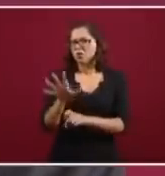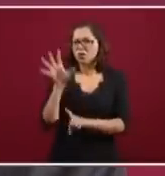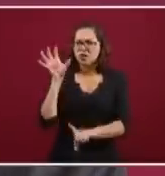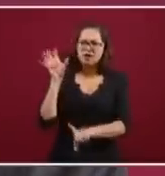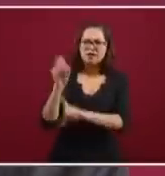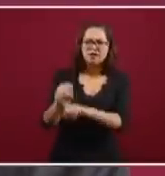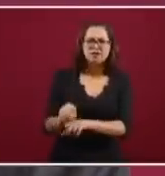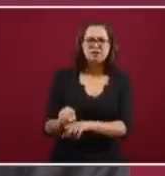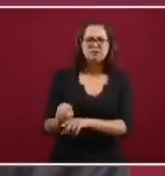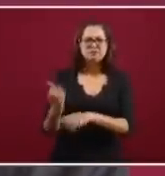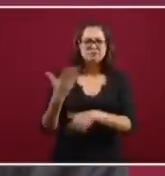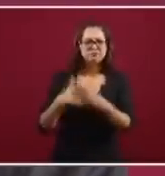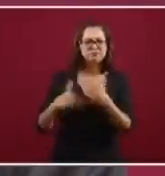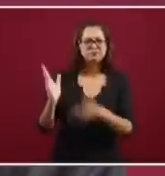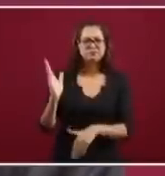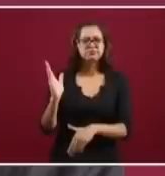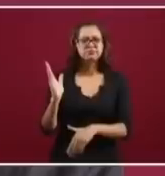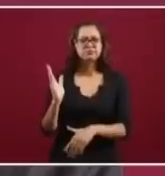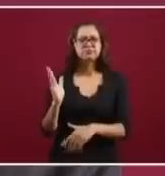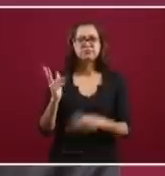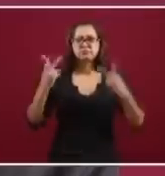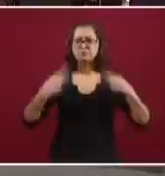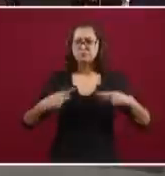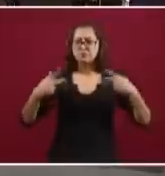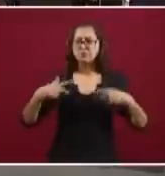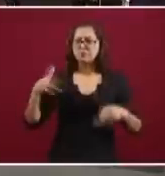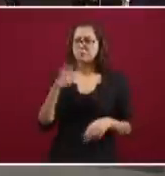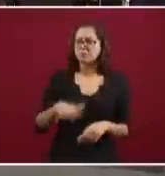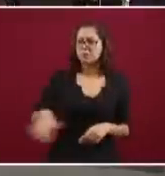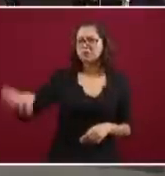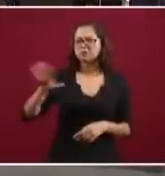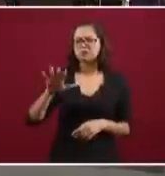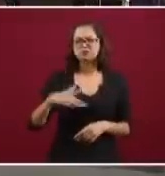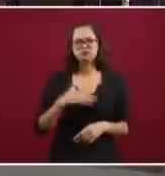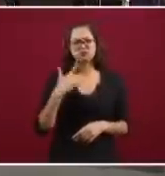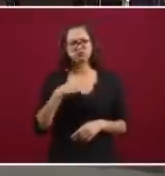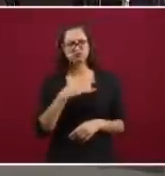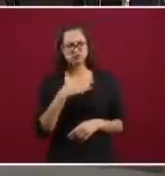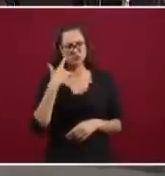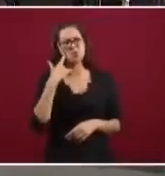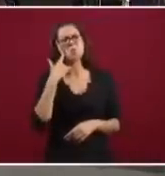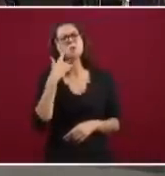pues que la gente tenga confianza en esta estrategia.